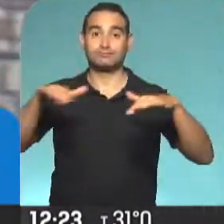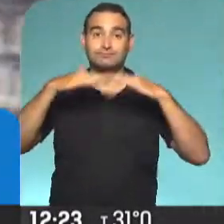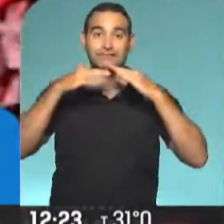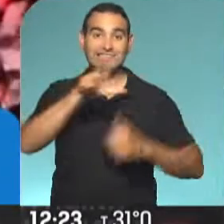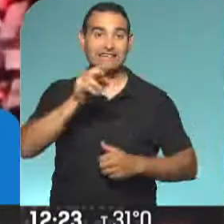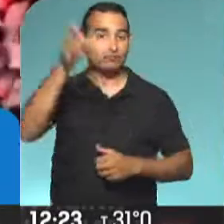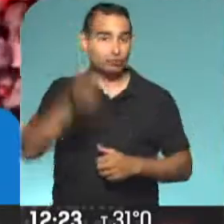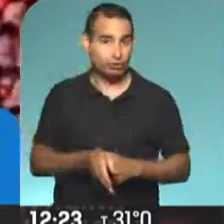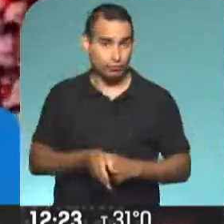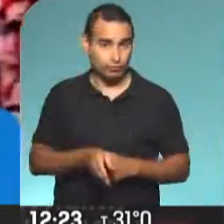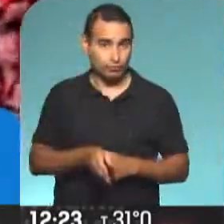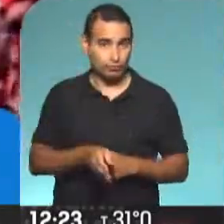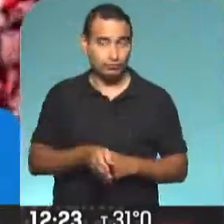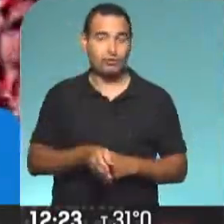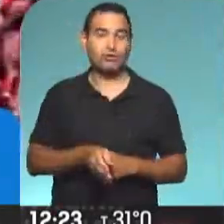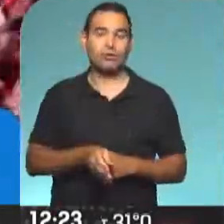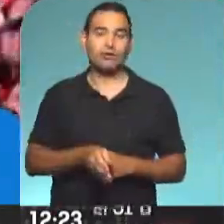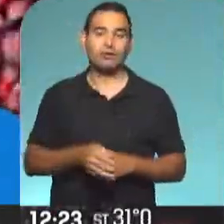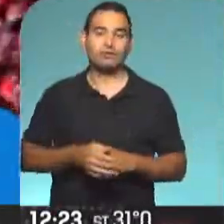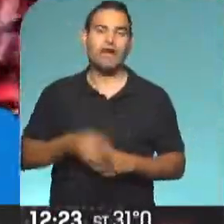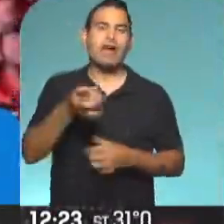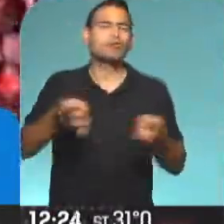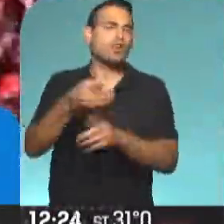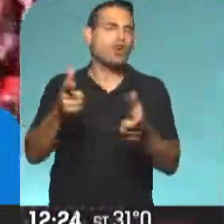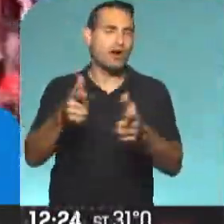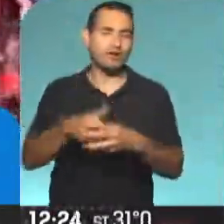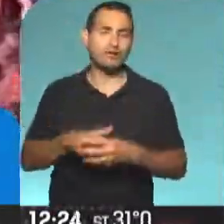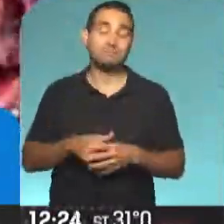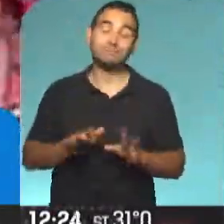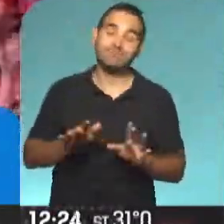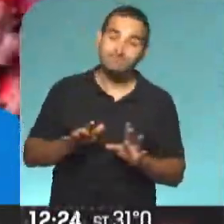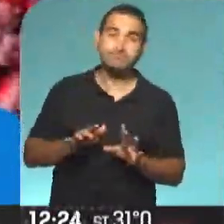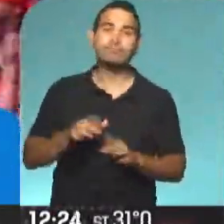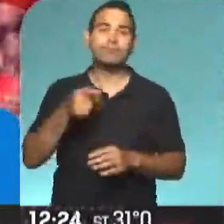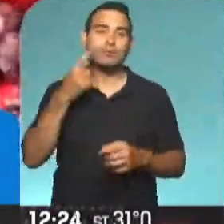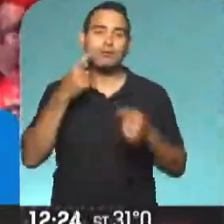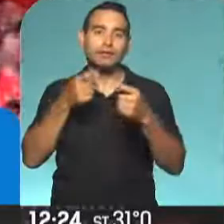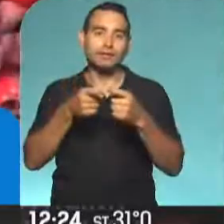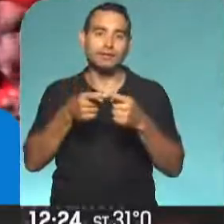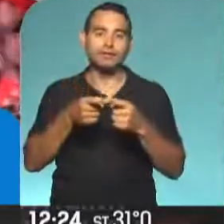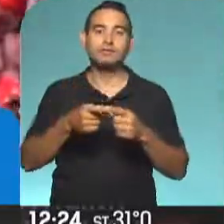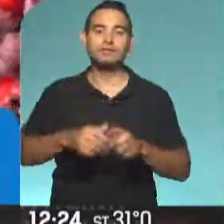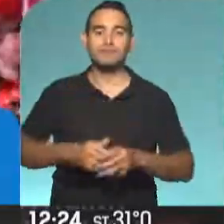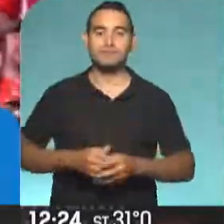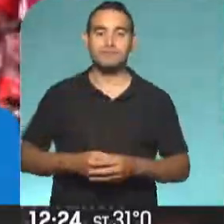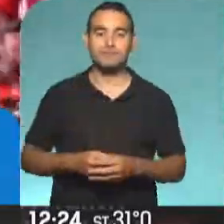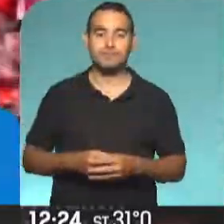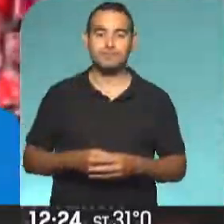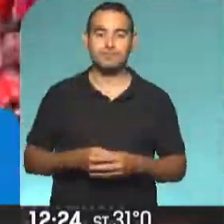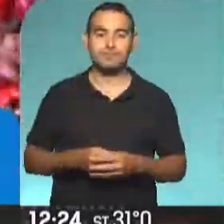al menos, va a ser el aforo en los estadios. Ah, pero ahí no se contagia nada. Bueno, ¿cuál es la idea? En principio, hay que tener en cuenta,